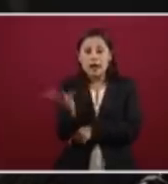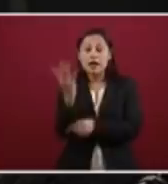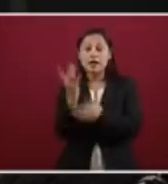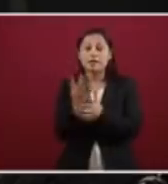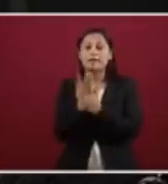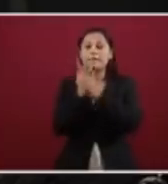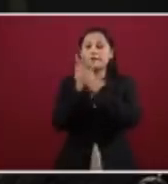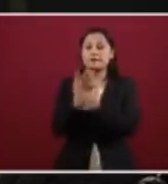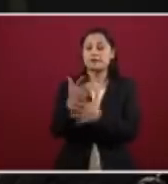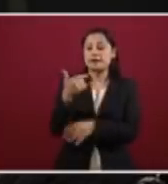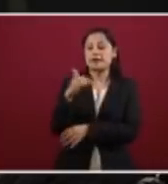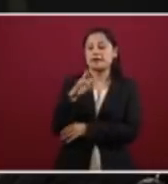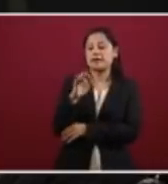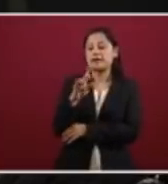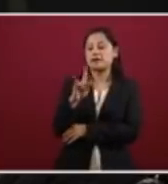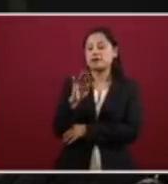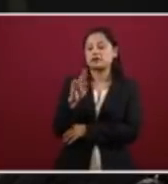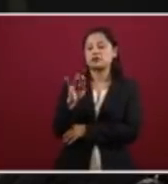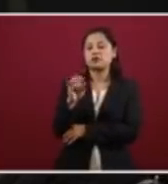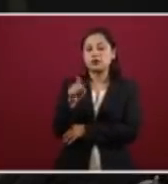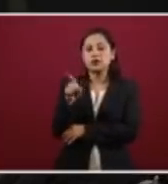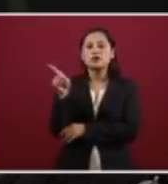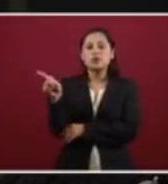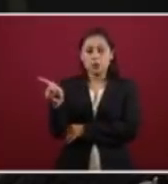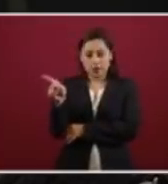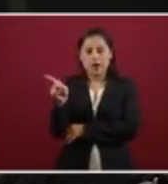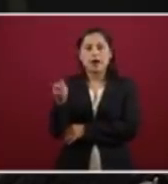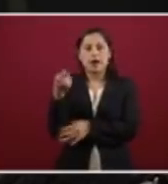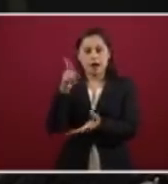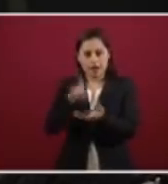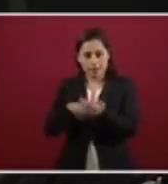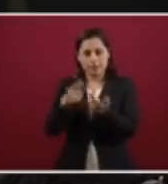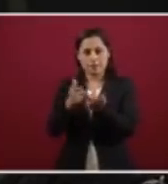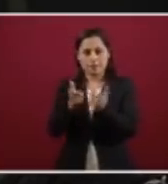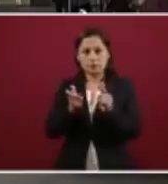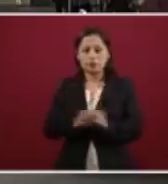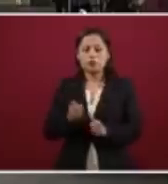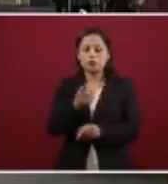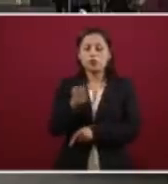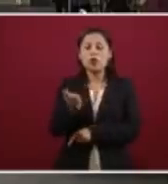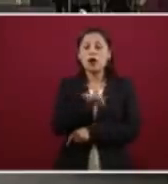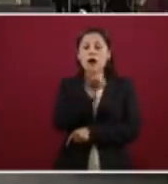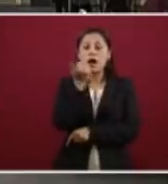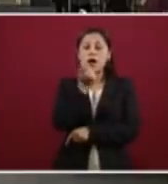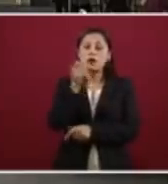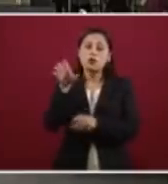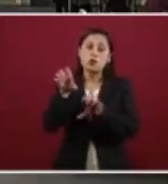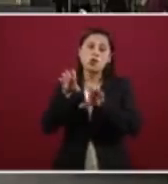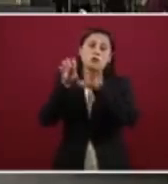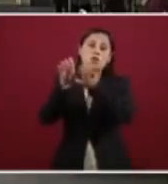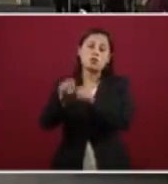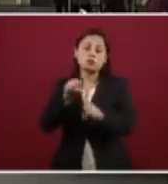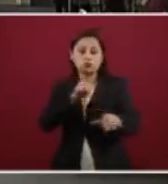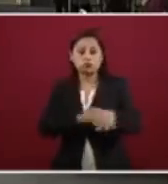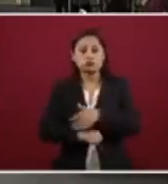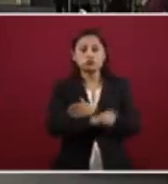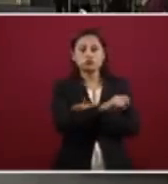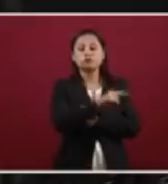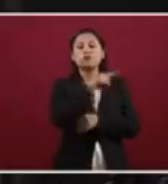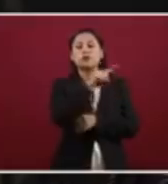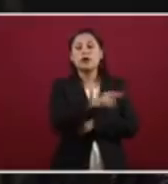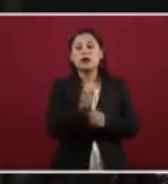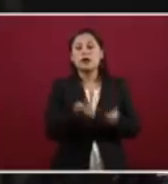en el caso, que los estudiantes fueron entregados a los rojos y que estos trasladaron a los estudiantes al basurero de Cocula.